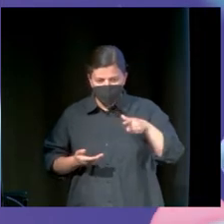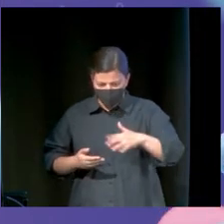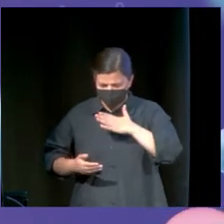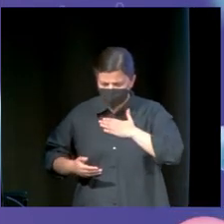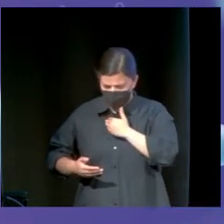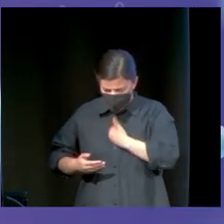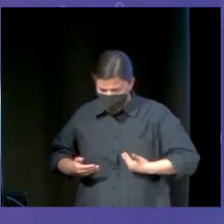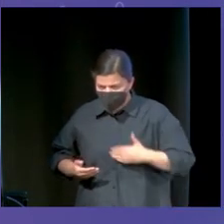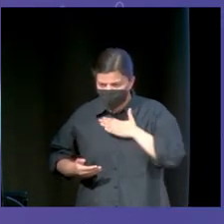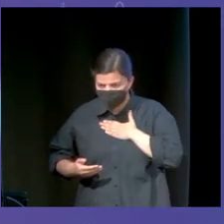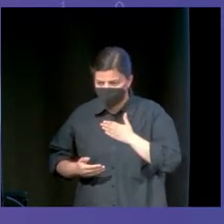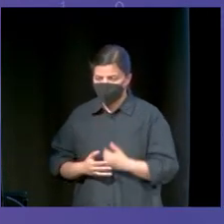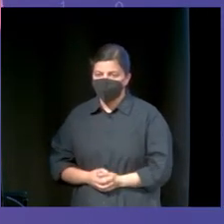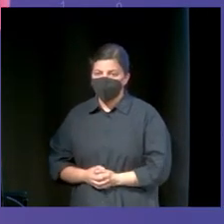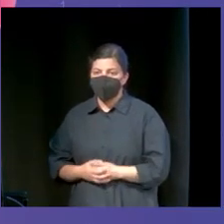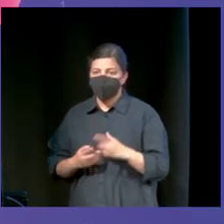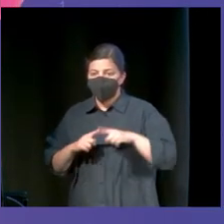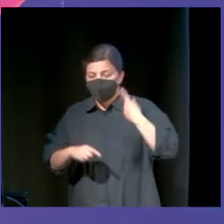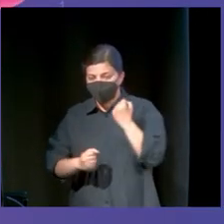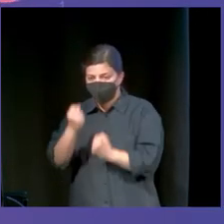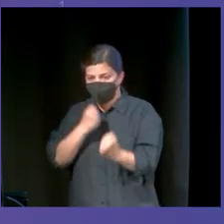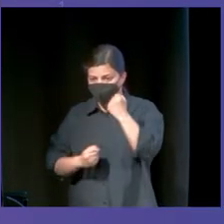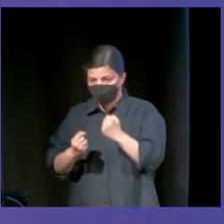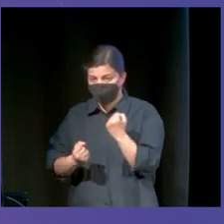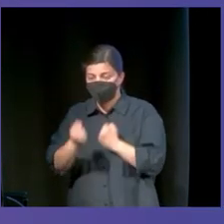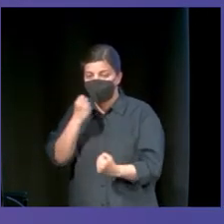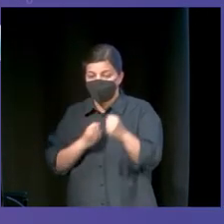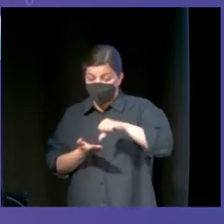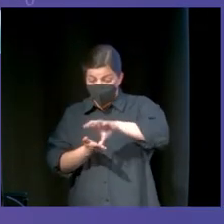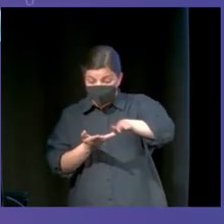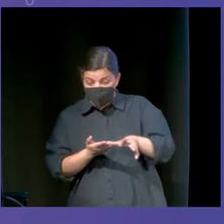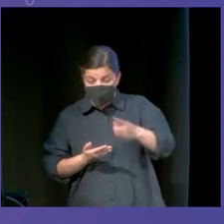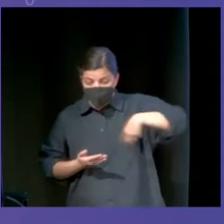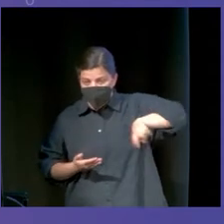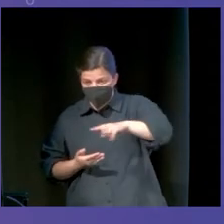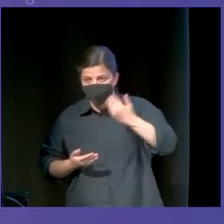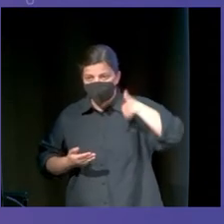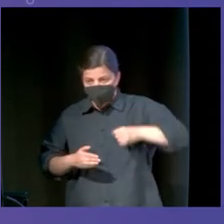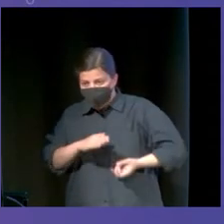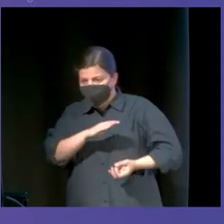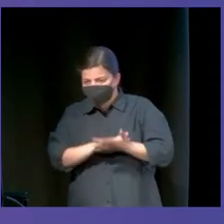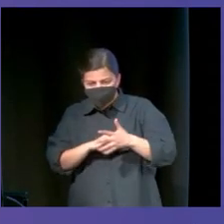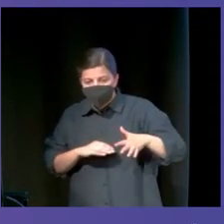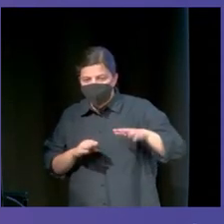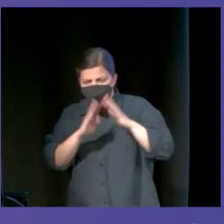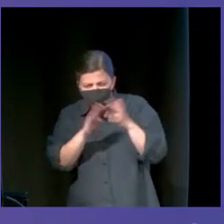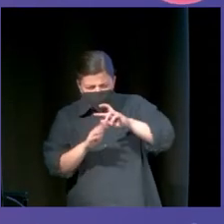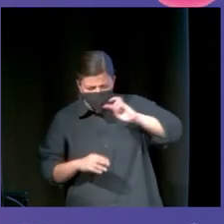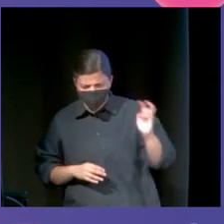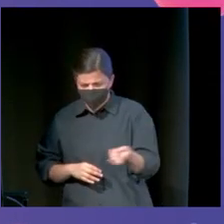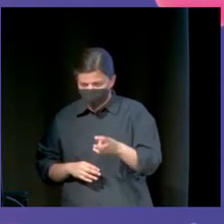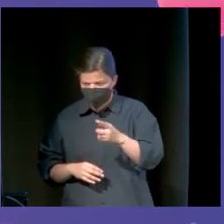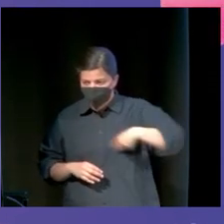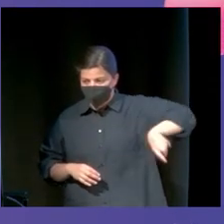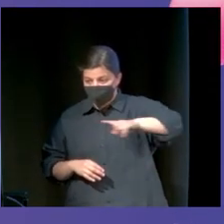pertenece a mí luego la economía esa economía descentralizada pero que se está generando en todos estos mundos por